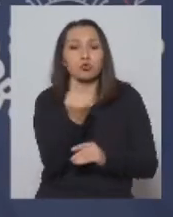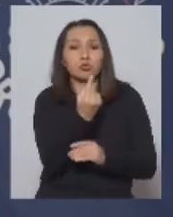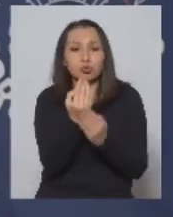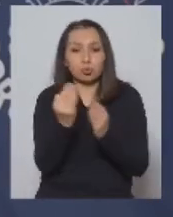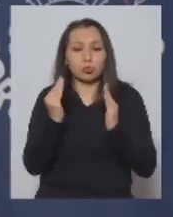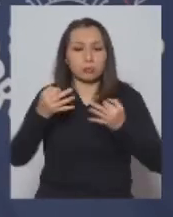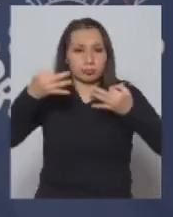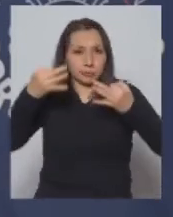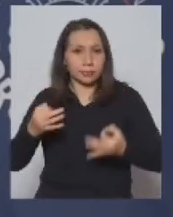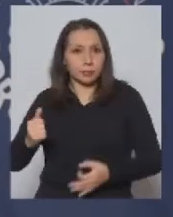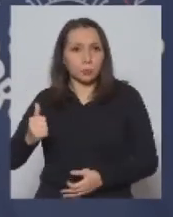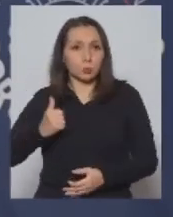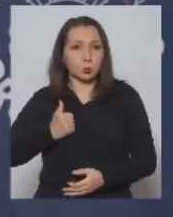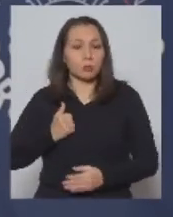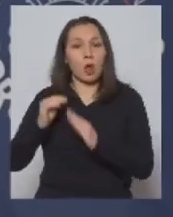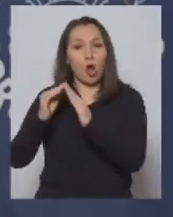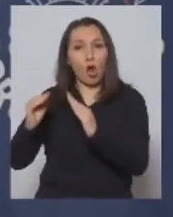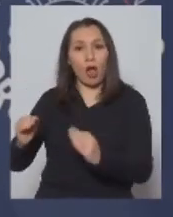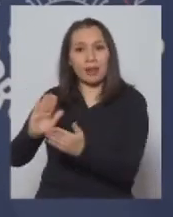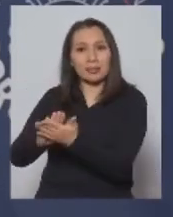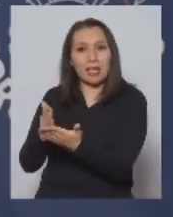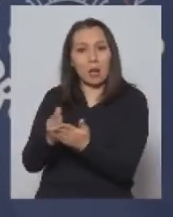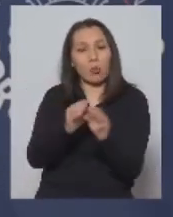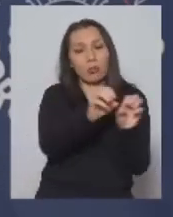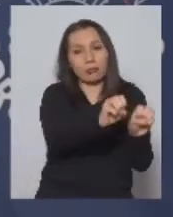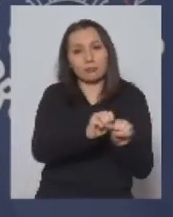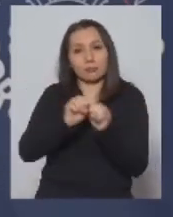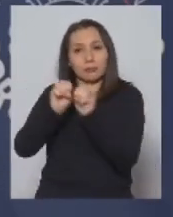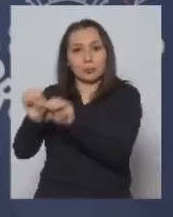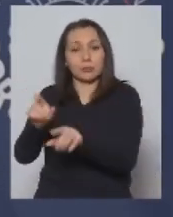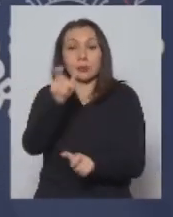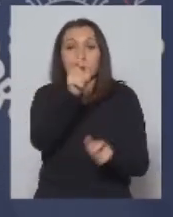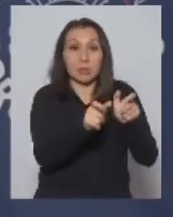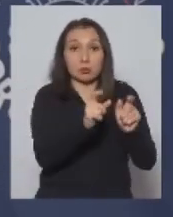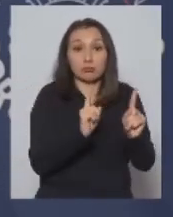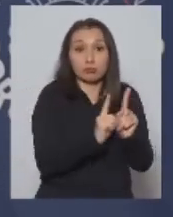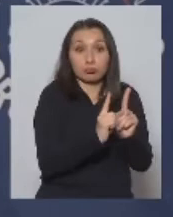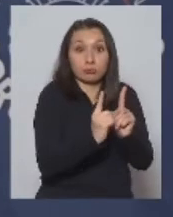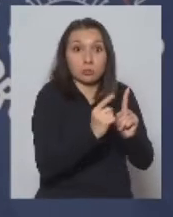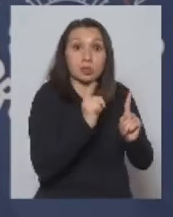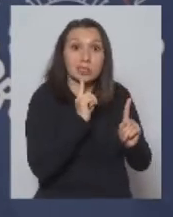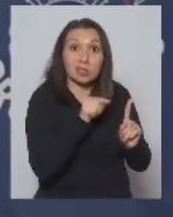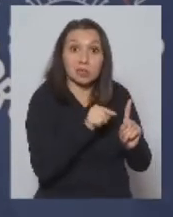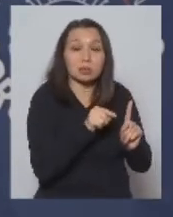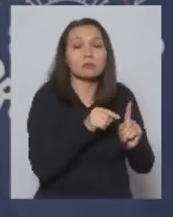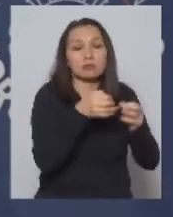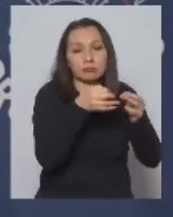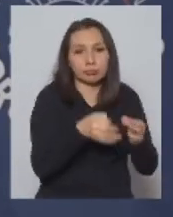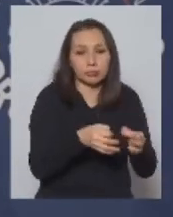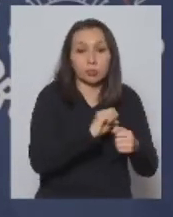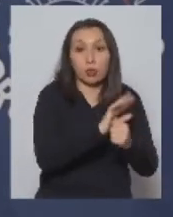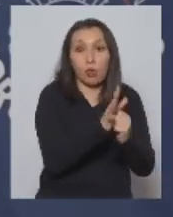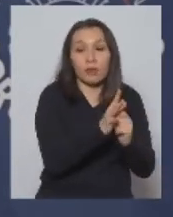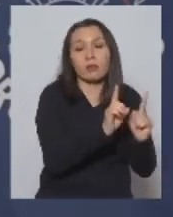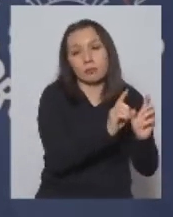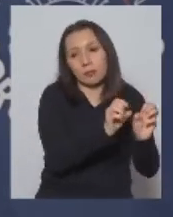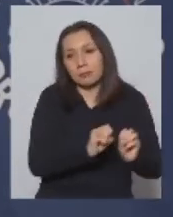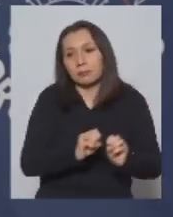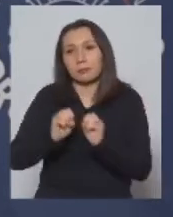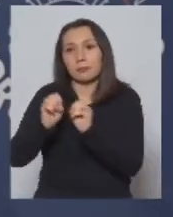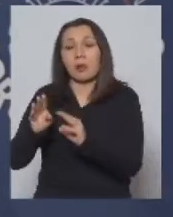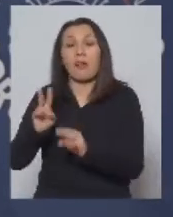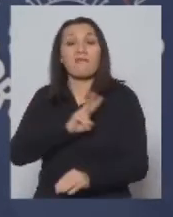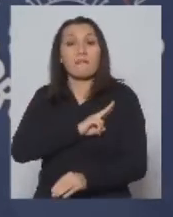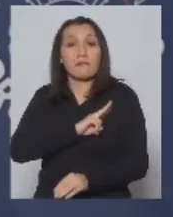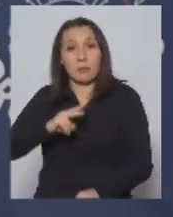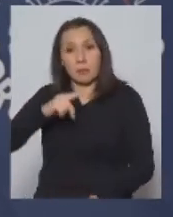aislamiento efectivo en residencias sanitarias de los casos y sus contactos, donde efectivamente